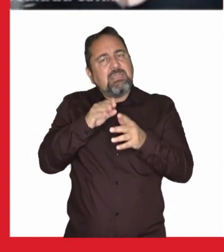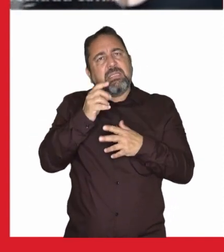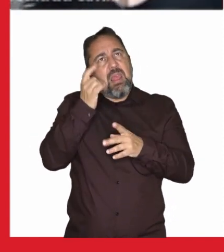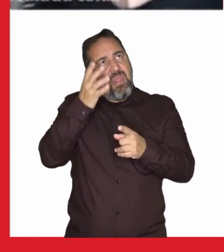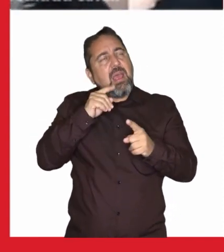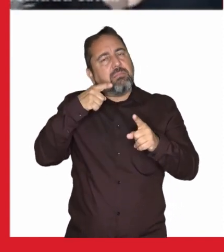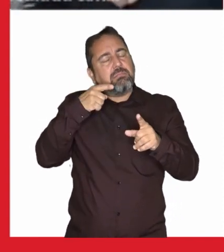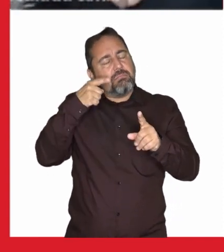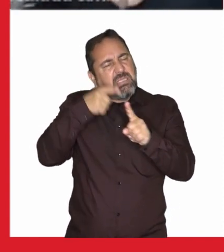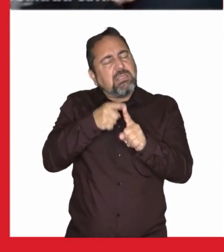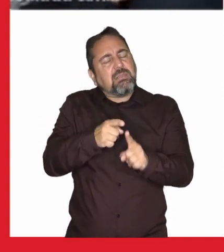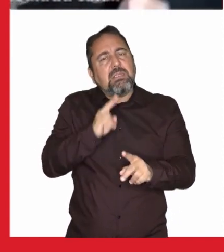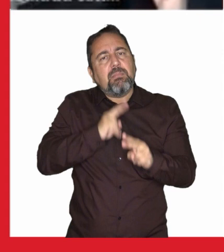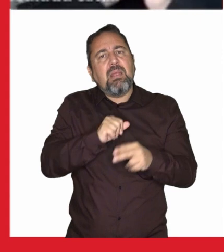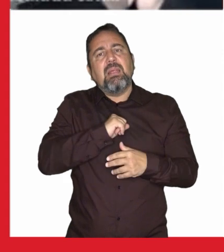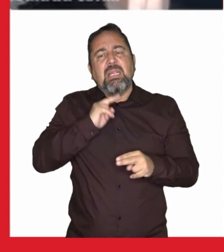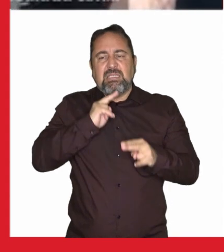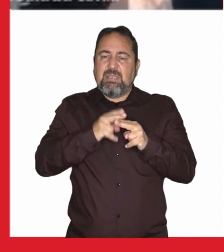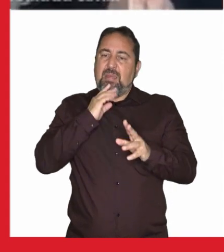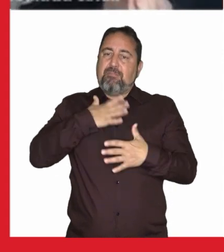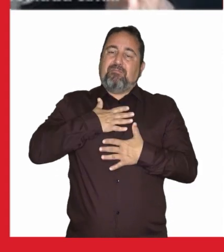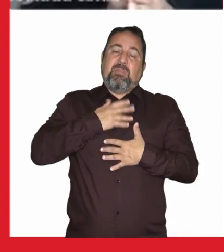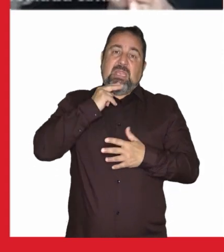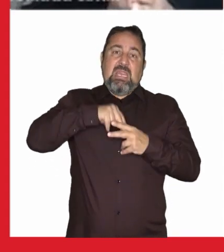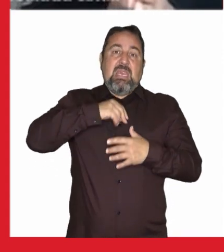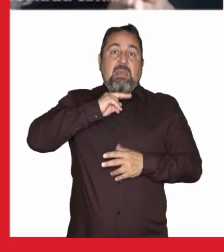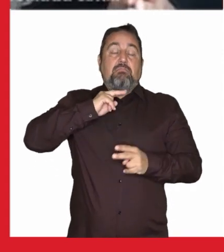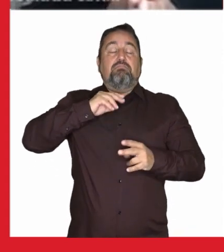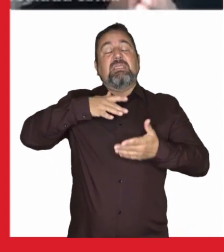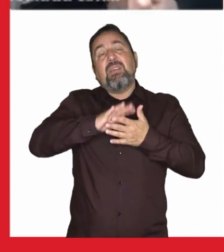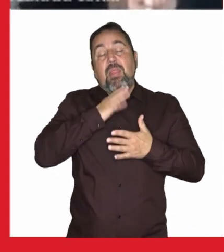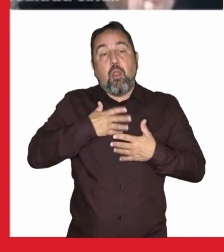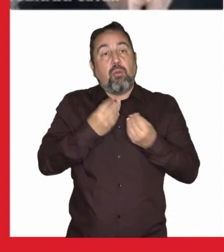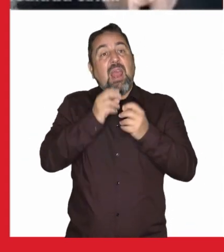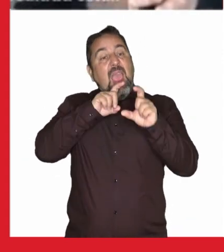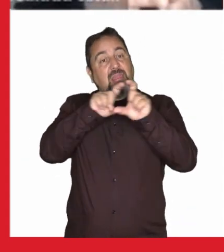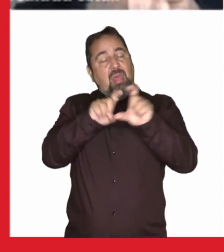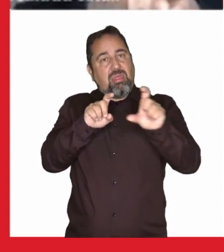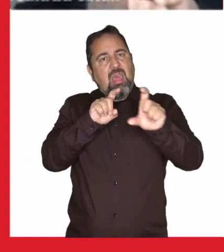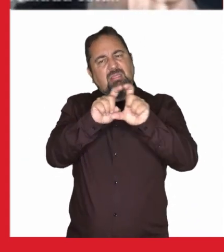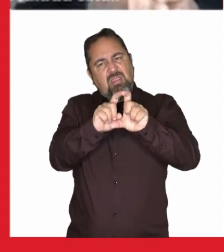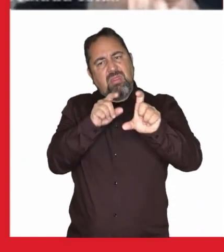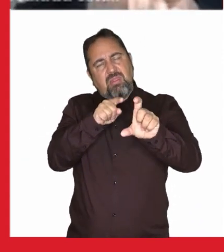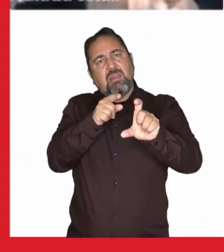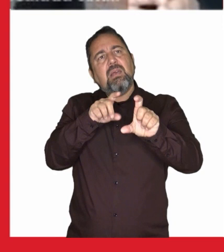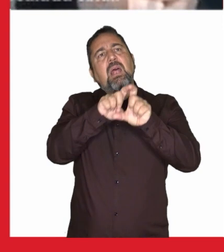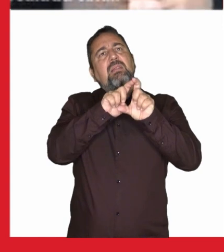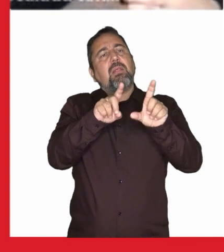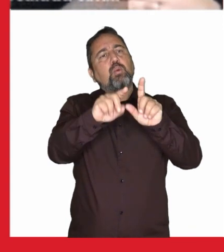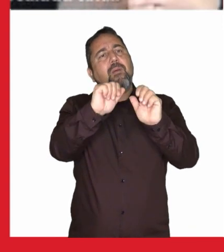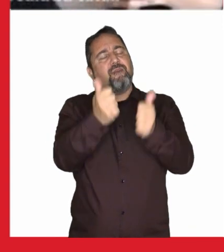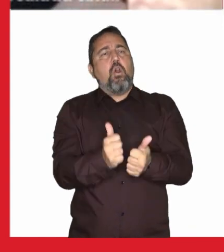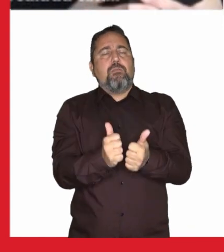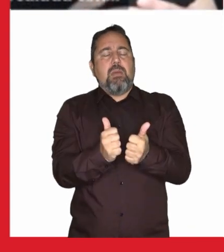hemos trabajado más sobre esta idea, era el emprendimiento intraentidad. Es decir, que la entidad de referencia lo que hace